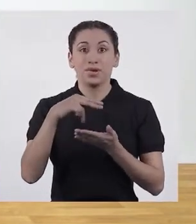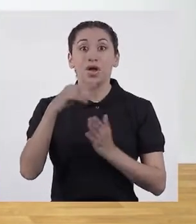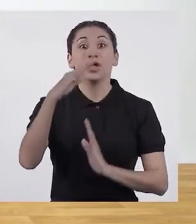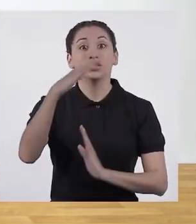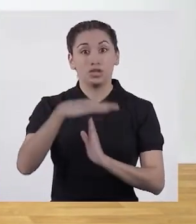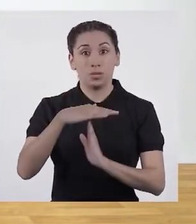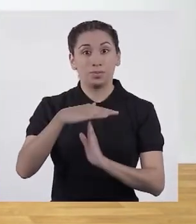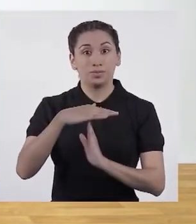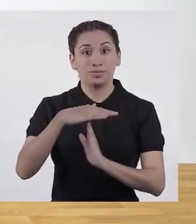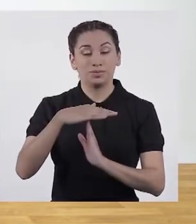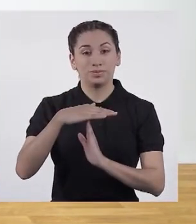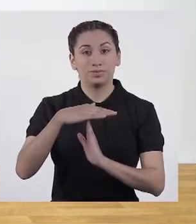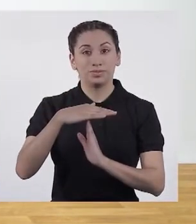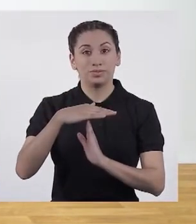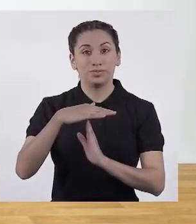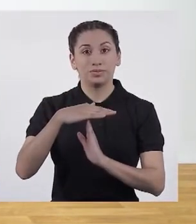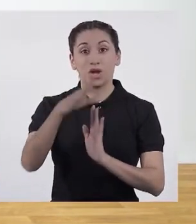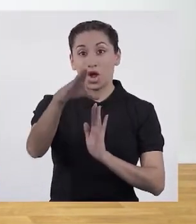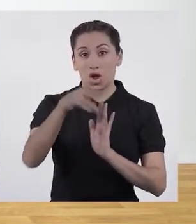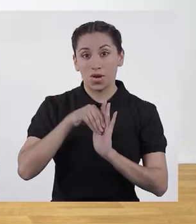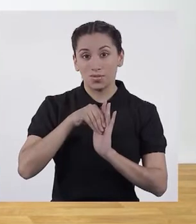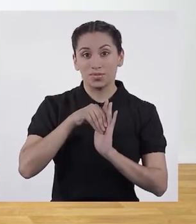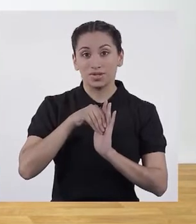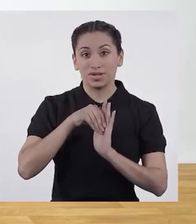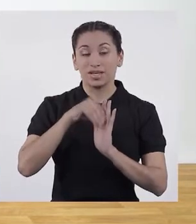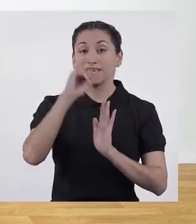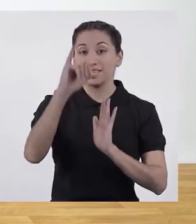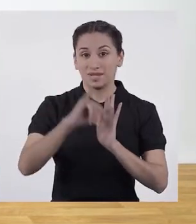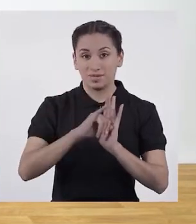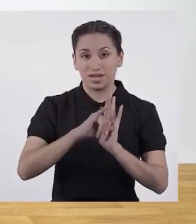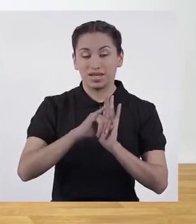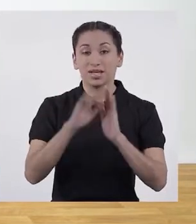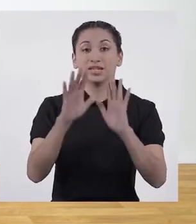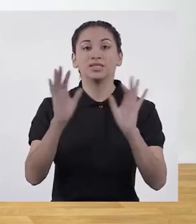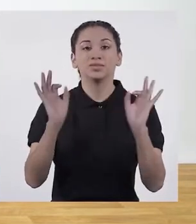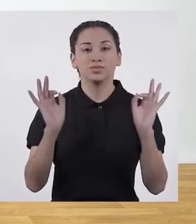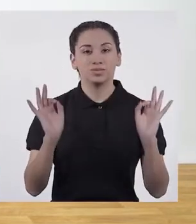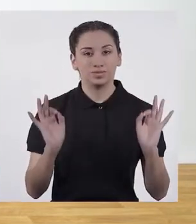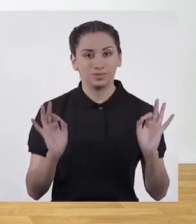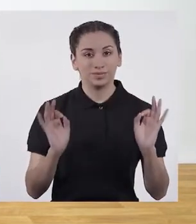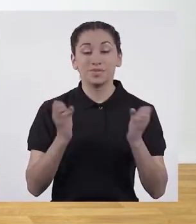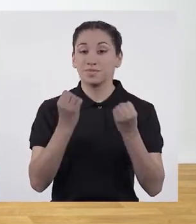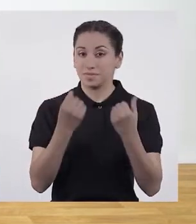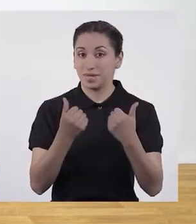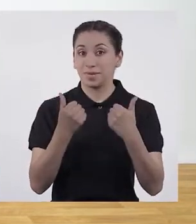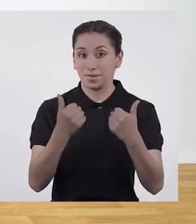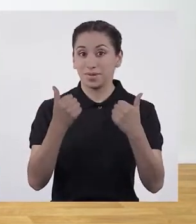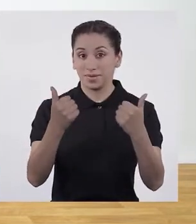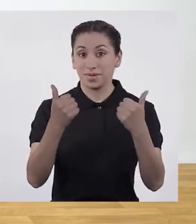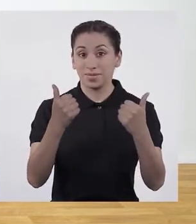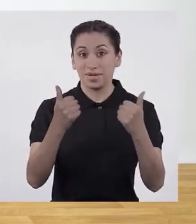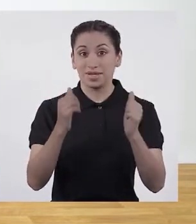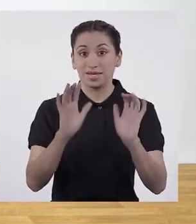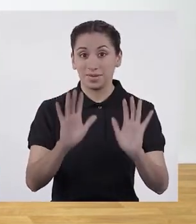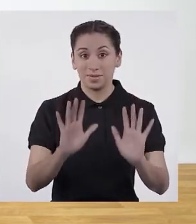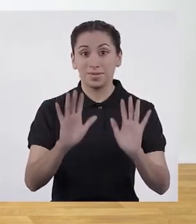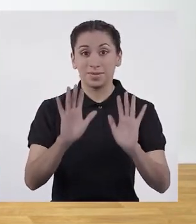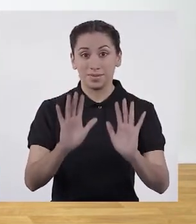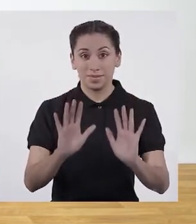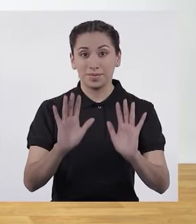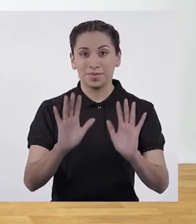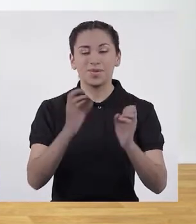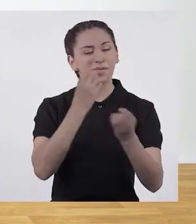Ok, vamos, imitamos la imagen. Mantén el equilibrio. Eso es. Mantén